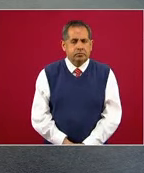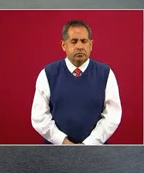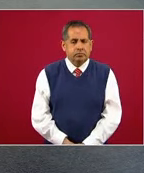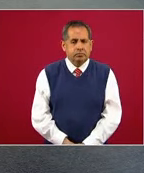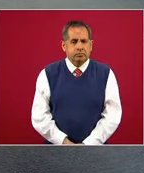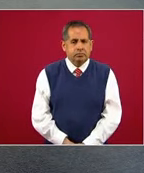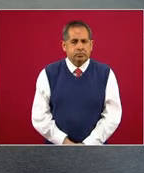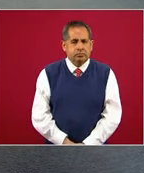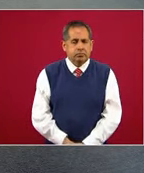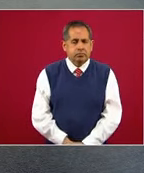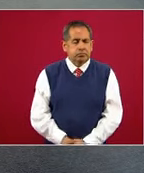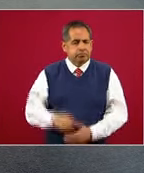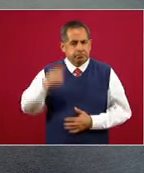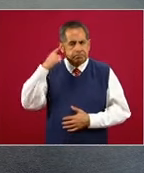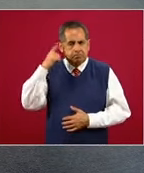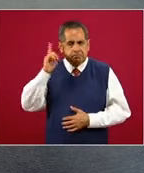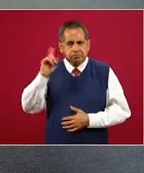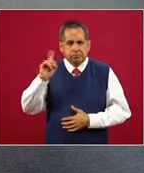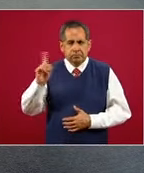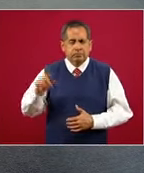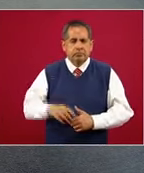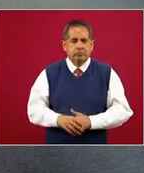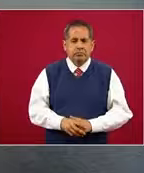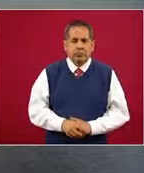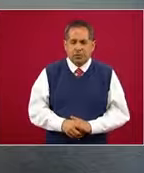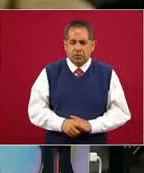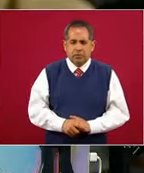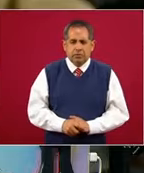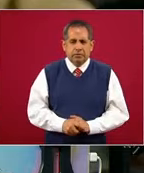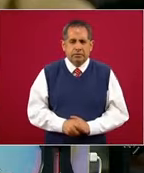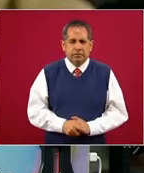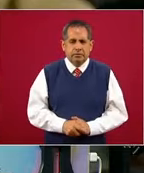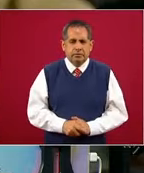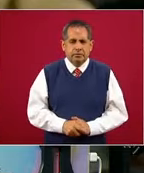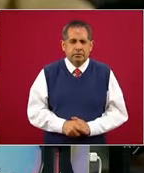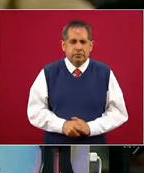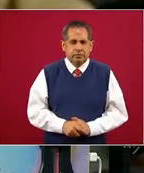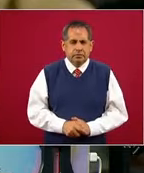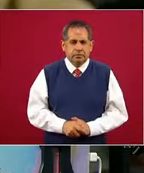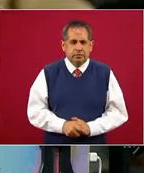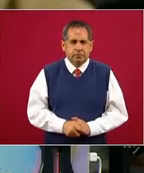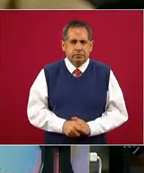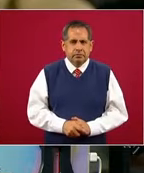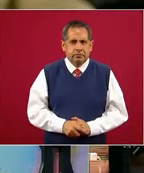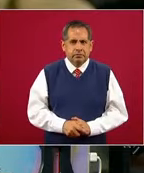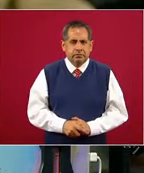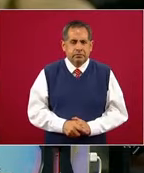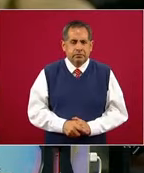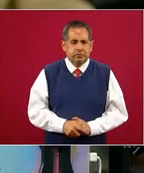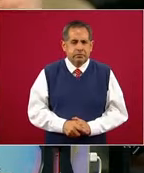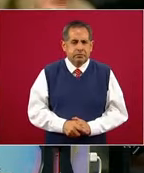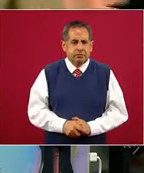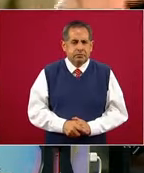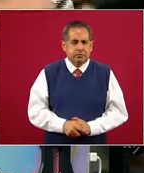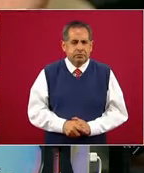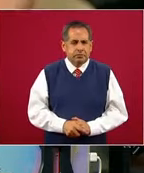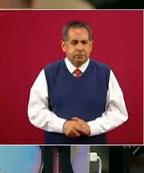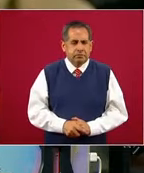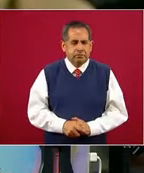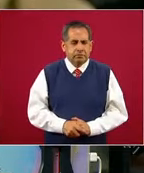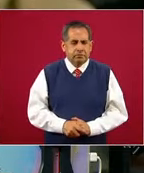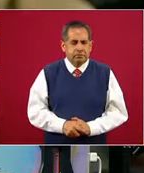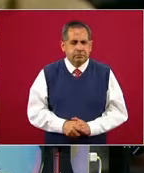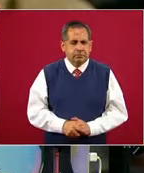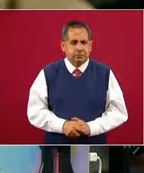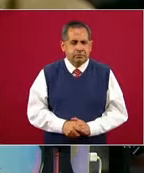pero otra vez con el tema del cubrebocas, si es bueno usarlo, si no, porque ya sabe que luego a mí hasta me preguntan, ¿y por qué él no